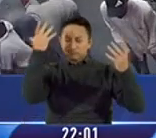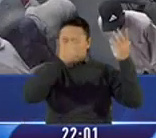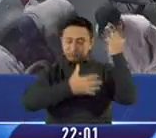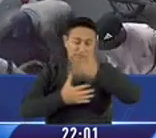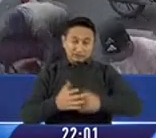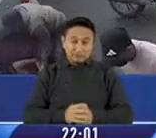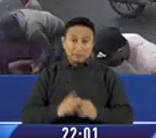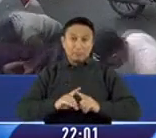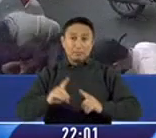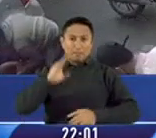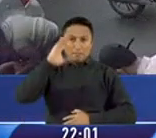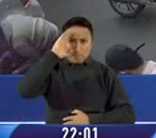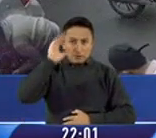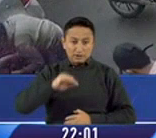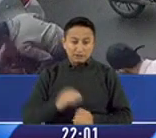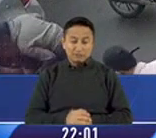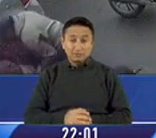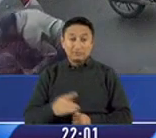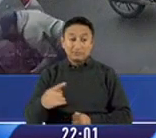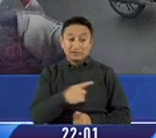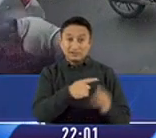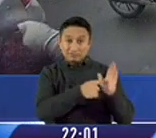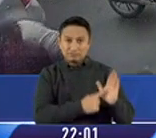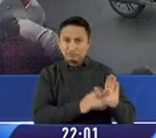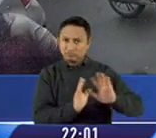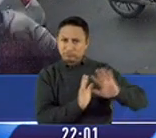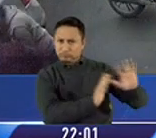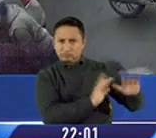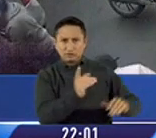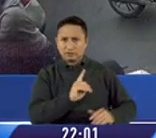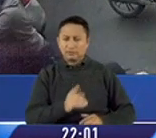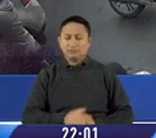la policía no se basa en este tipo